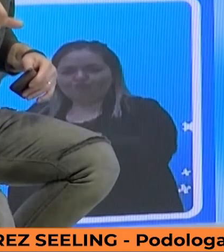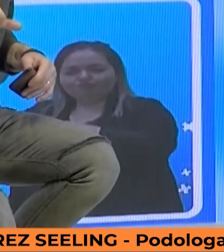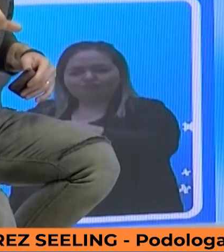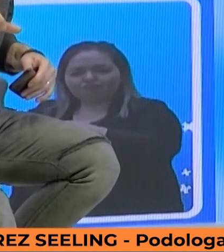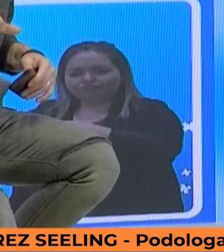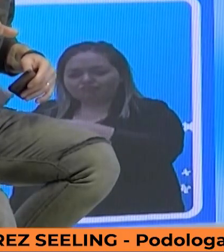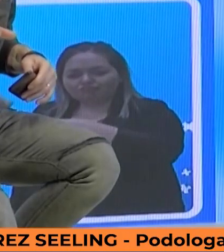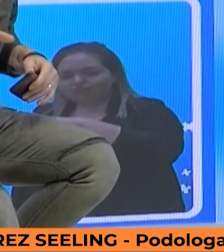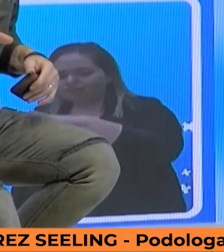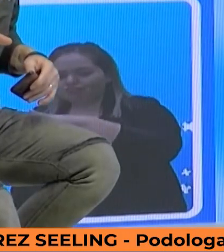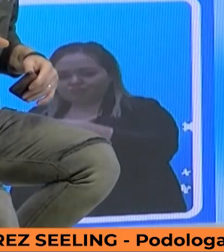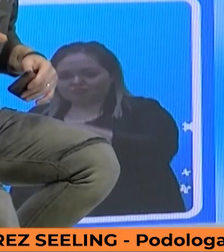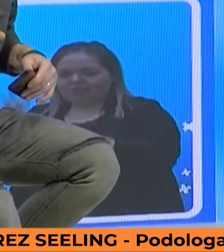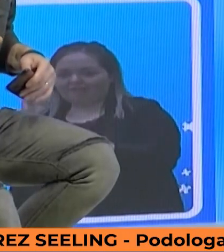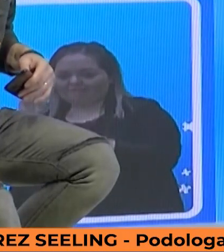celu, por favor, si puede